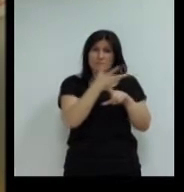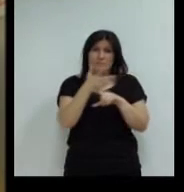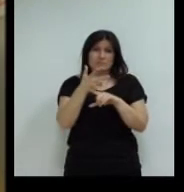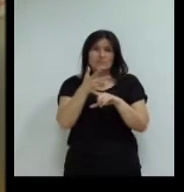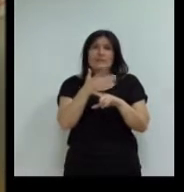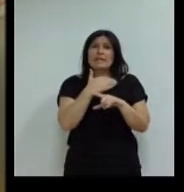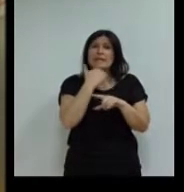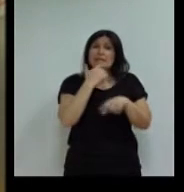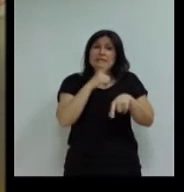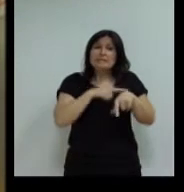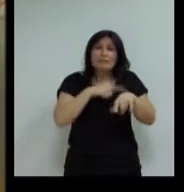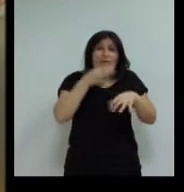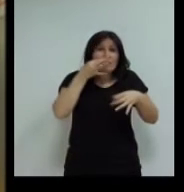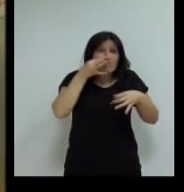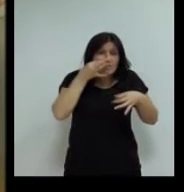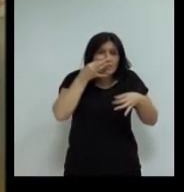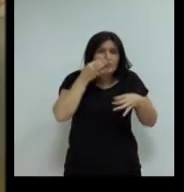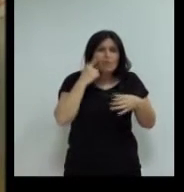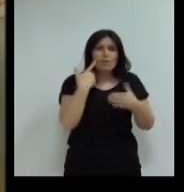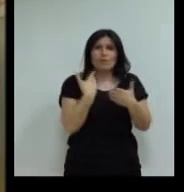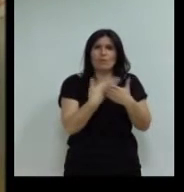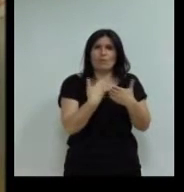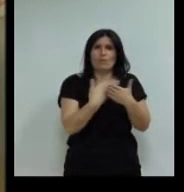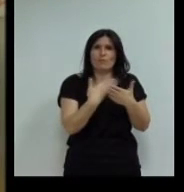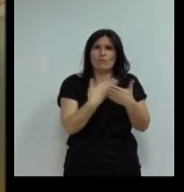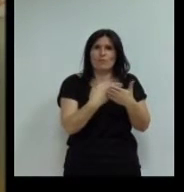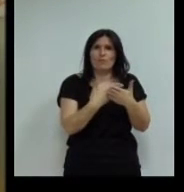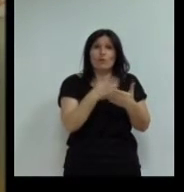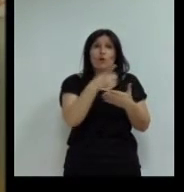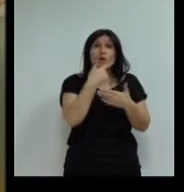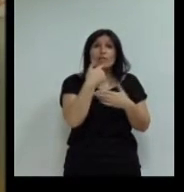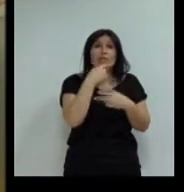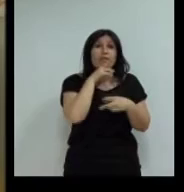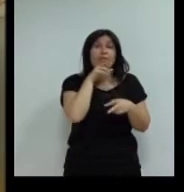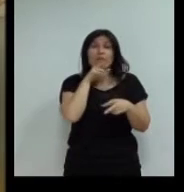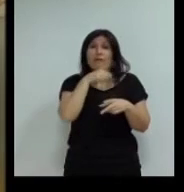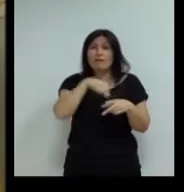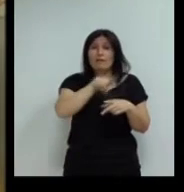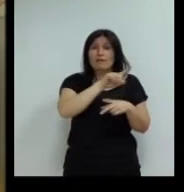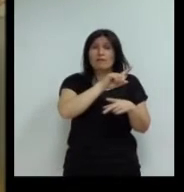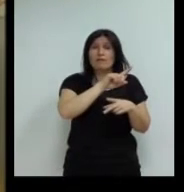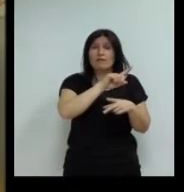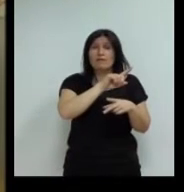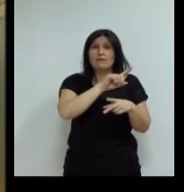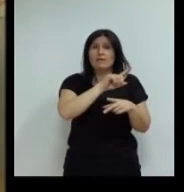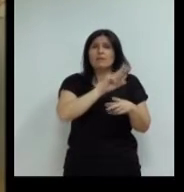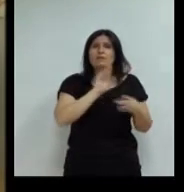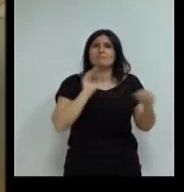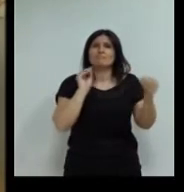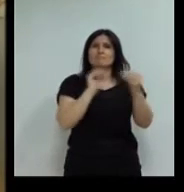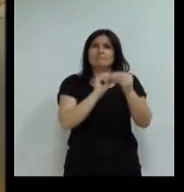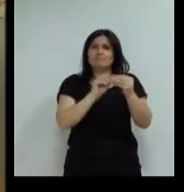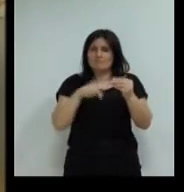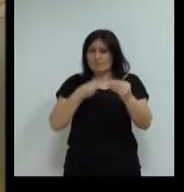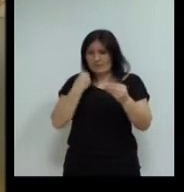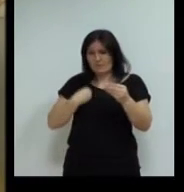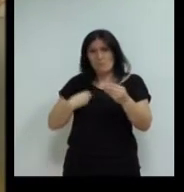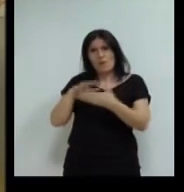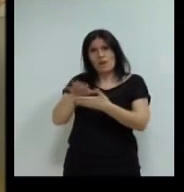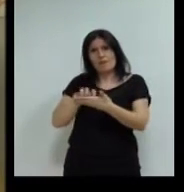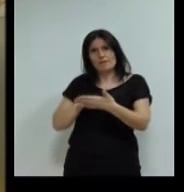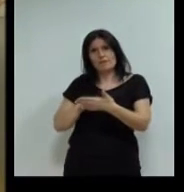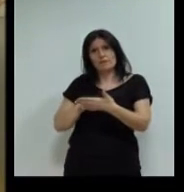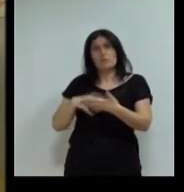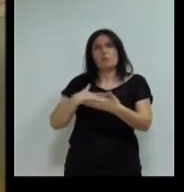casi en tiempo real se comprueba que lo que dicen en la obra de teatro coincide con lo del libreto. Por ejemplo,